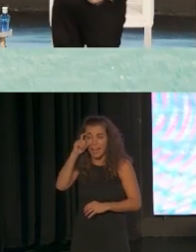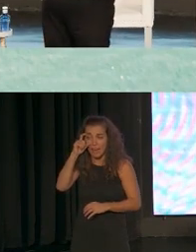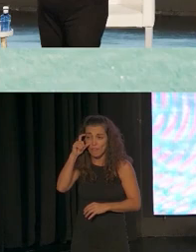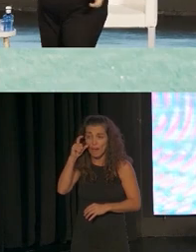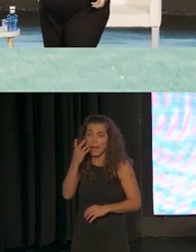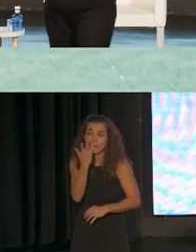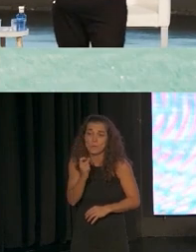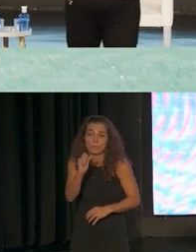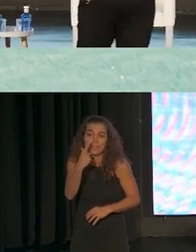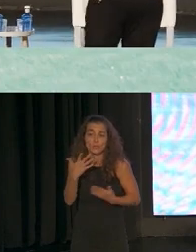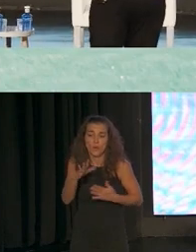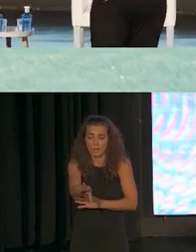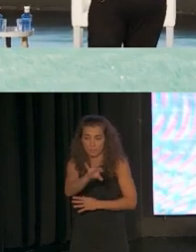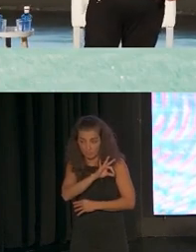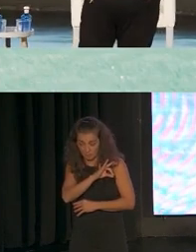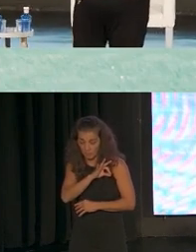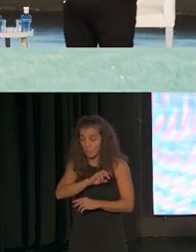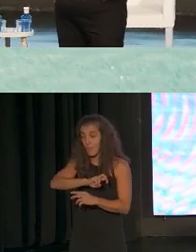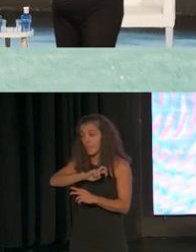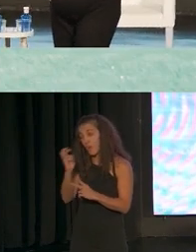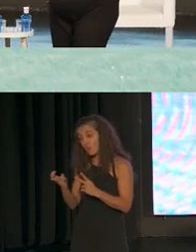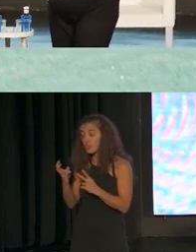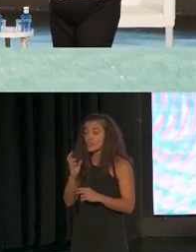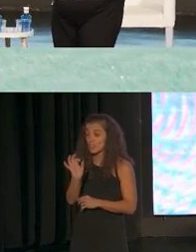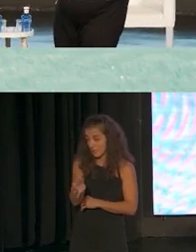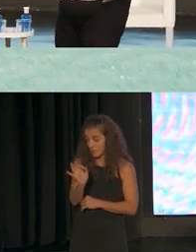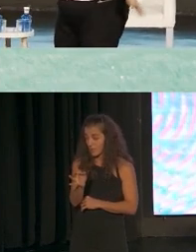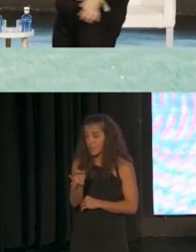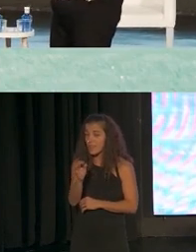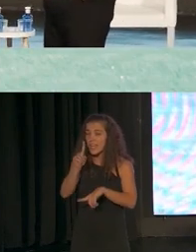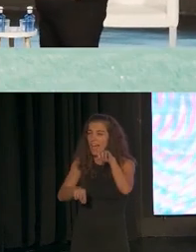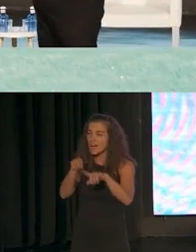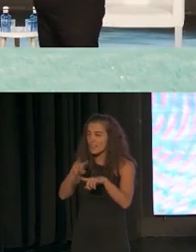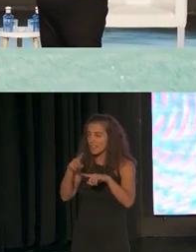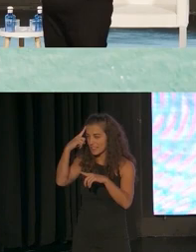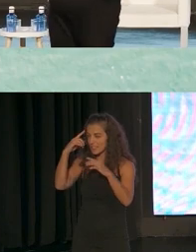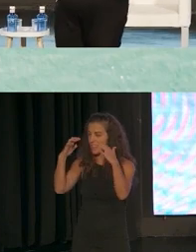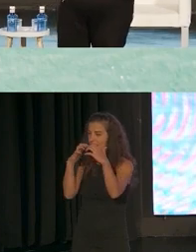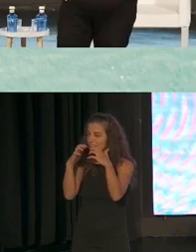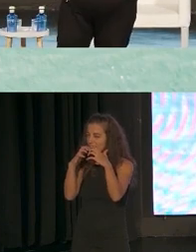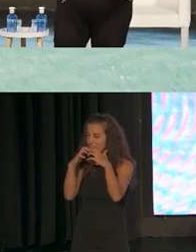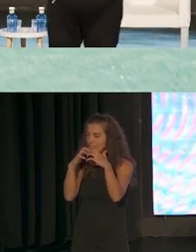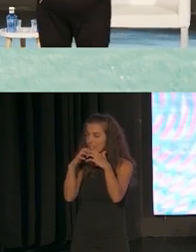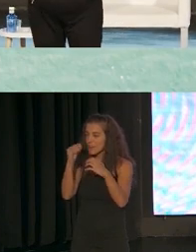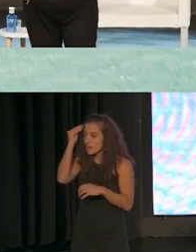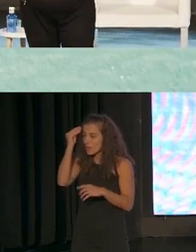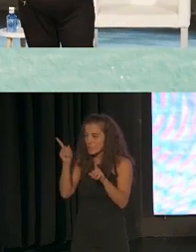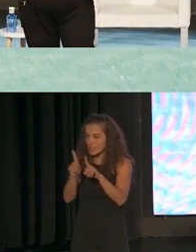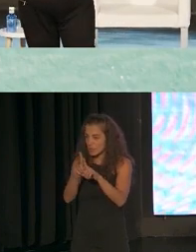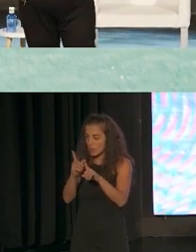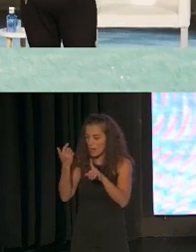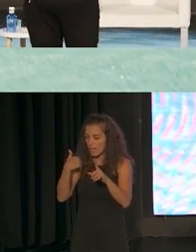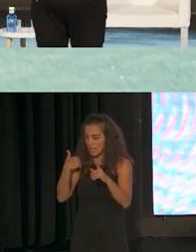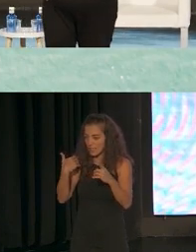yo prefería tener y por otro lado también Es verdad que a veces nuestro cerebro cree que es cuestión de vida muerte y